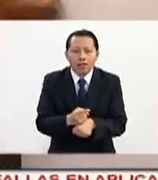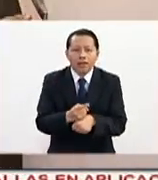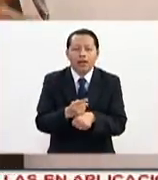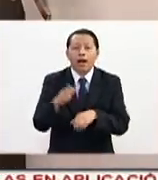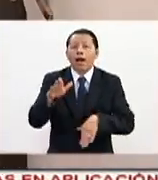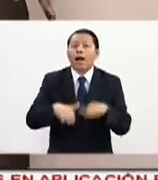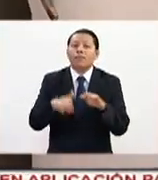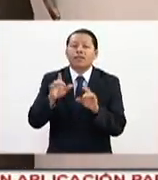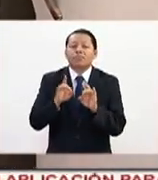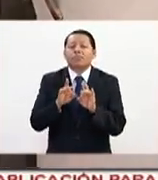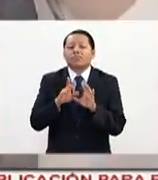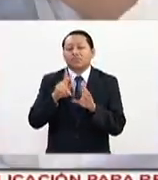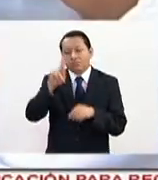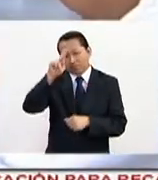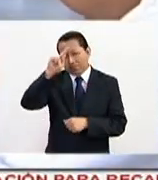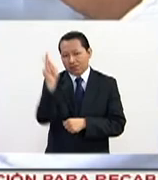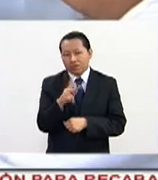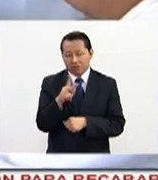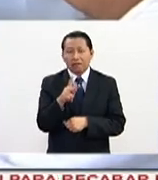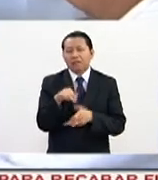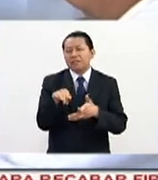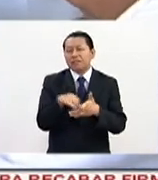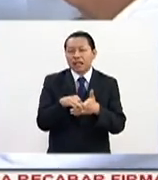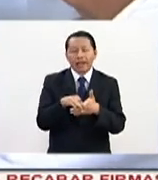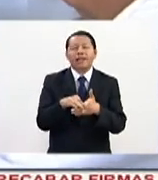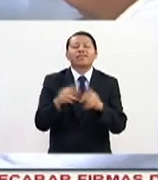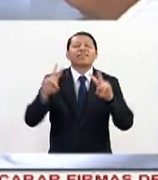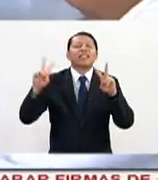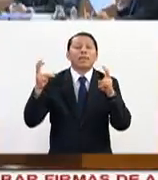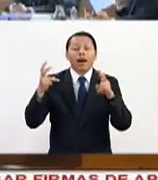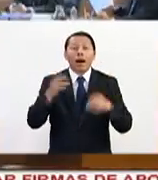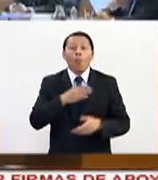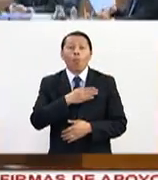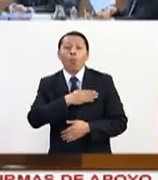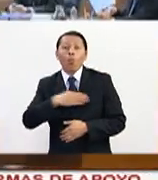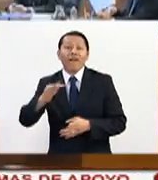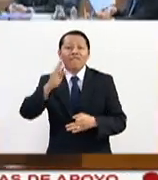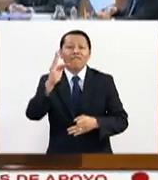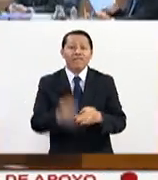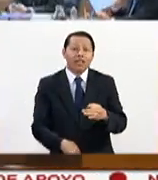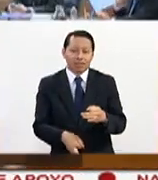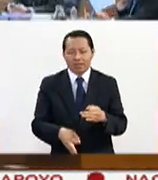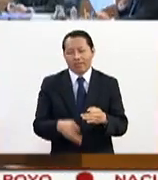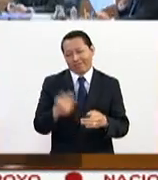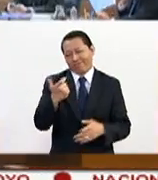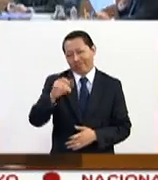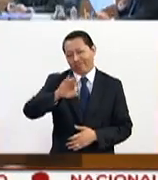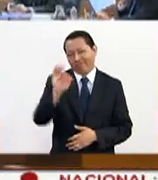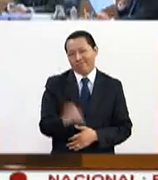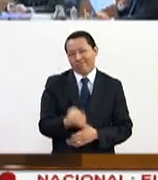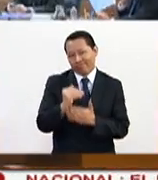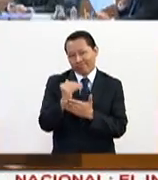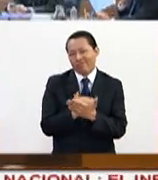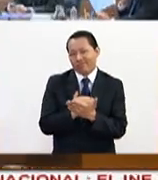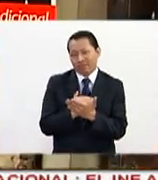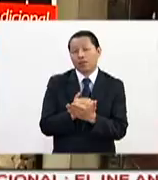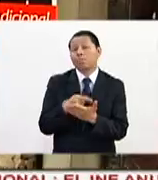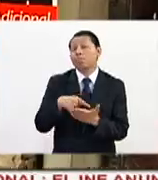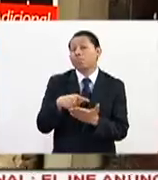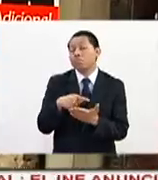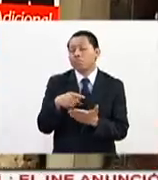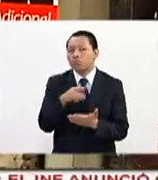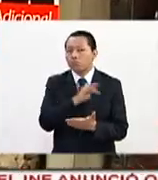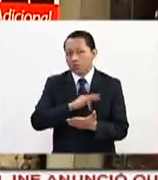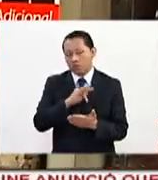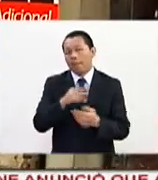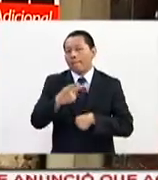sale contraproducente. Se acerca el Buen Fin, es por supuesto una buena forma de hacer gastos, de hacer compras, pero también hay riesgos